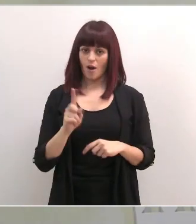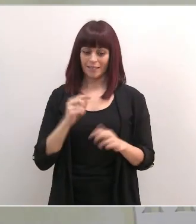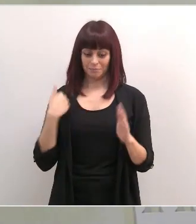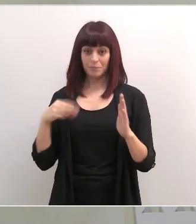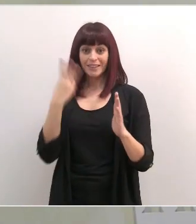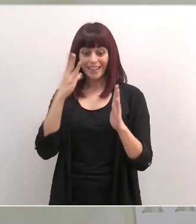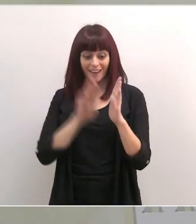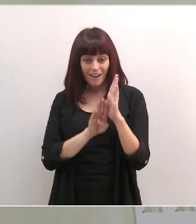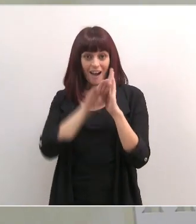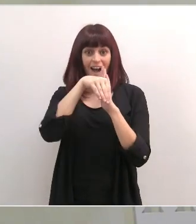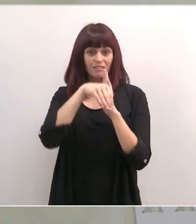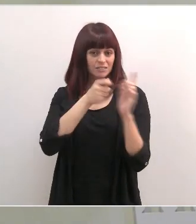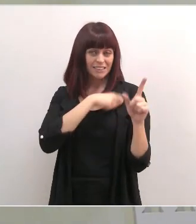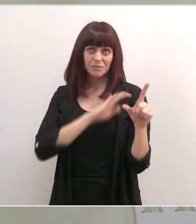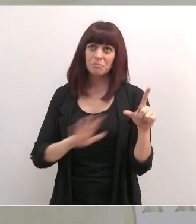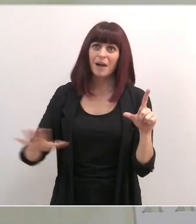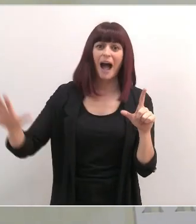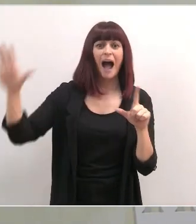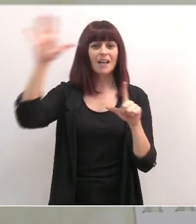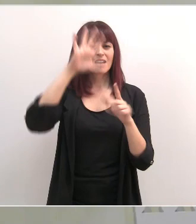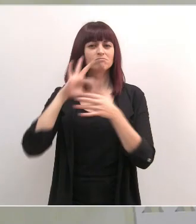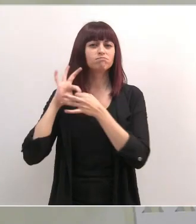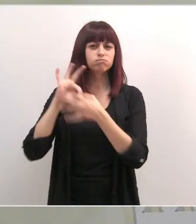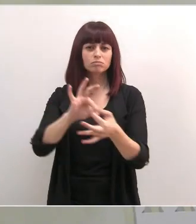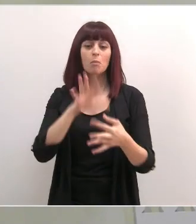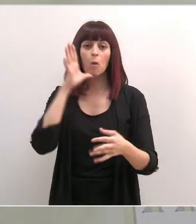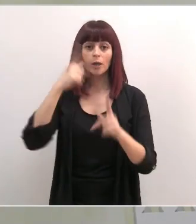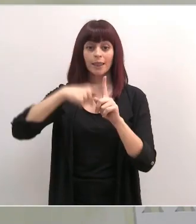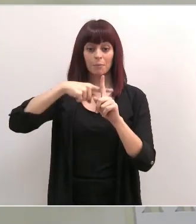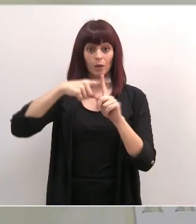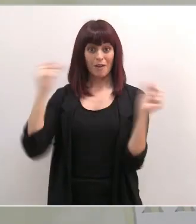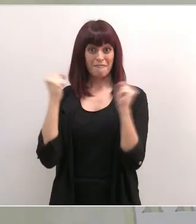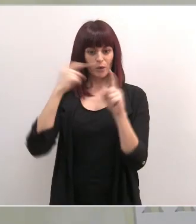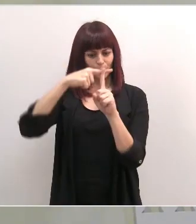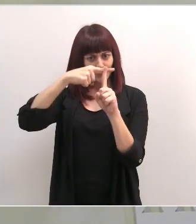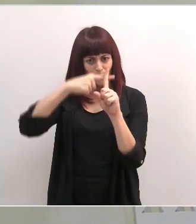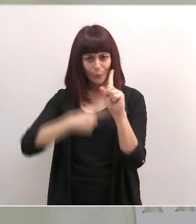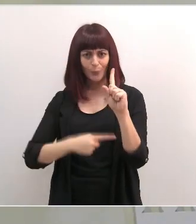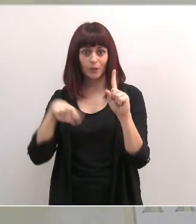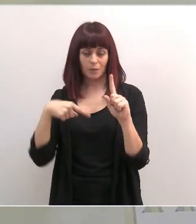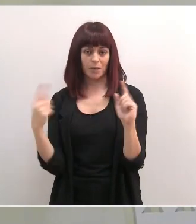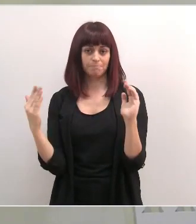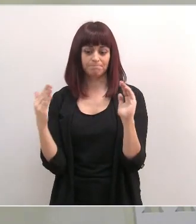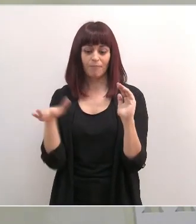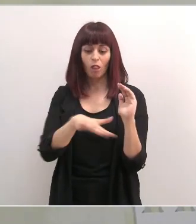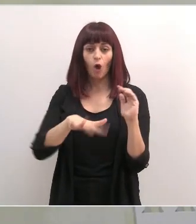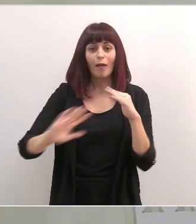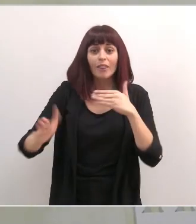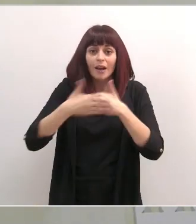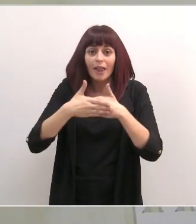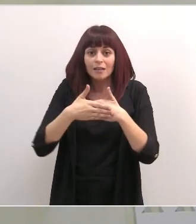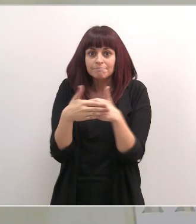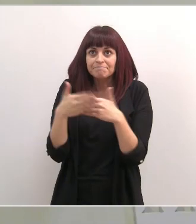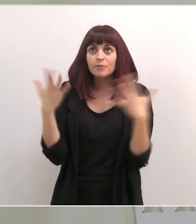que ha barrido España de norte a sur está directamente relacionada con la bajada de temperaturas y la reclusión de la gente en espacios cerrados y